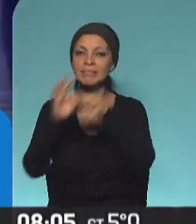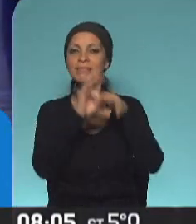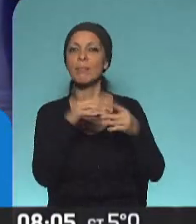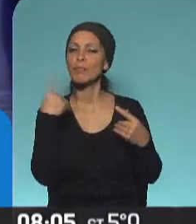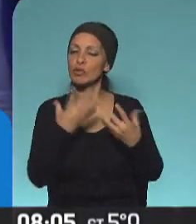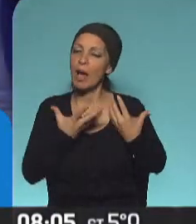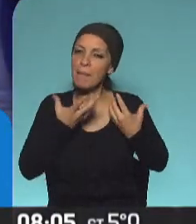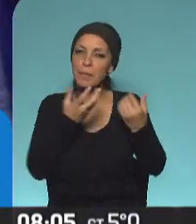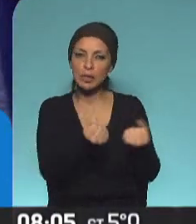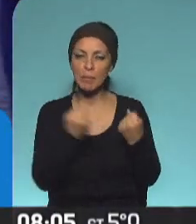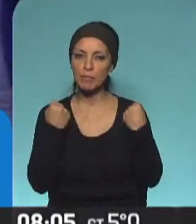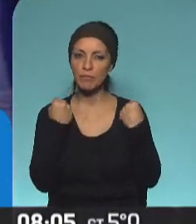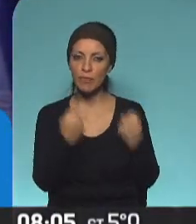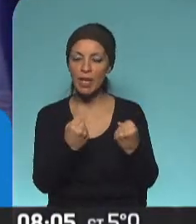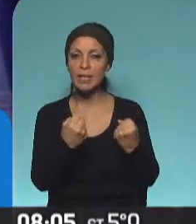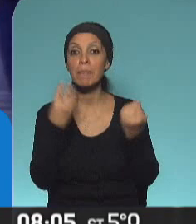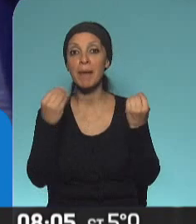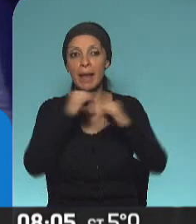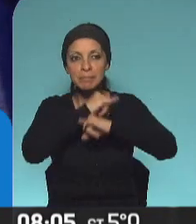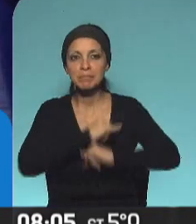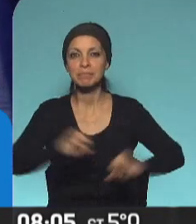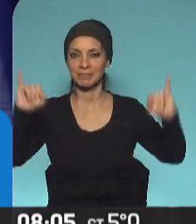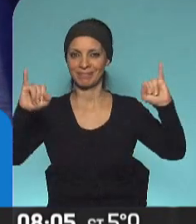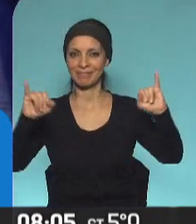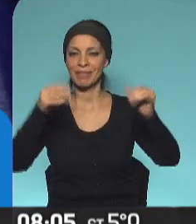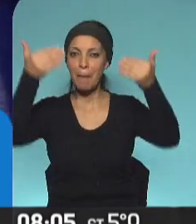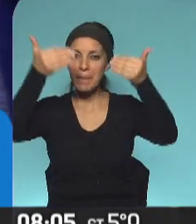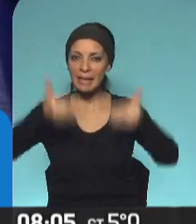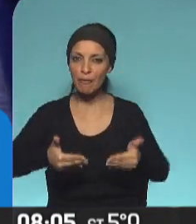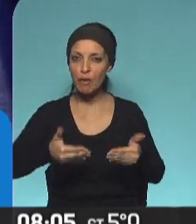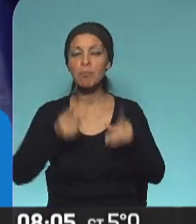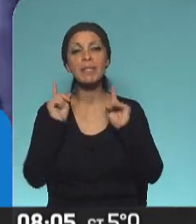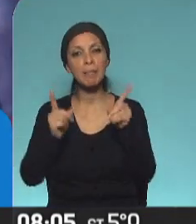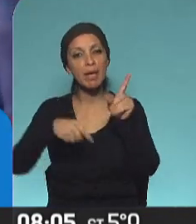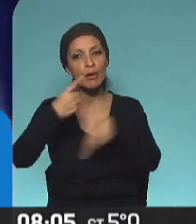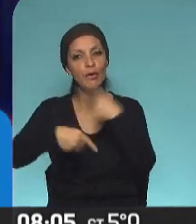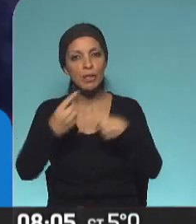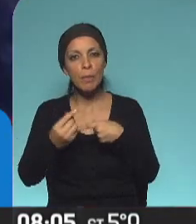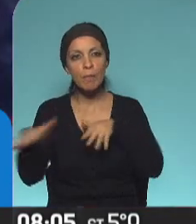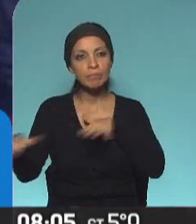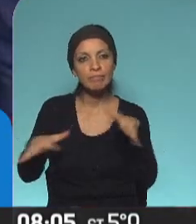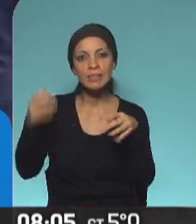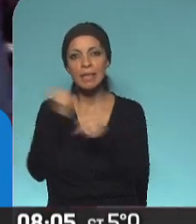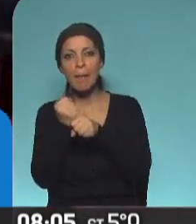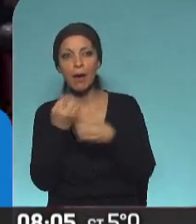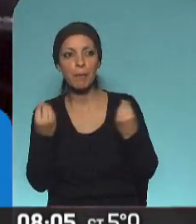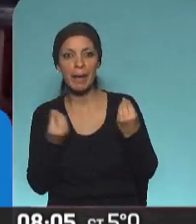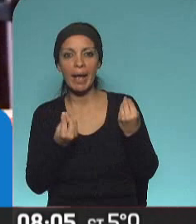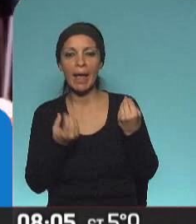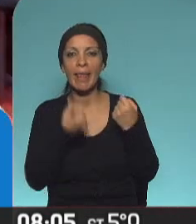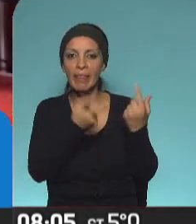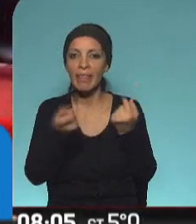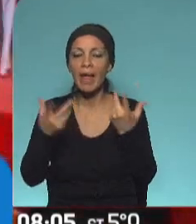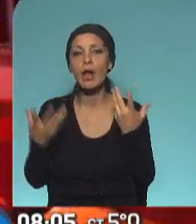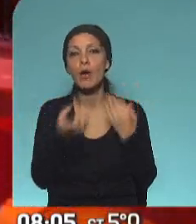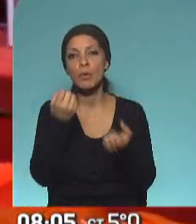fuertemente, tanto en el lanzamiento de la red como en su continuidad, con acciones para que, bueno, haya oportunidades y que el Estado